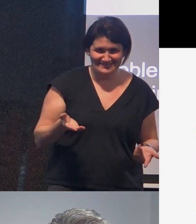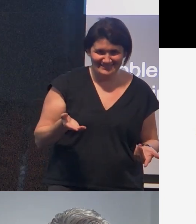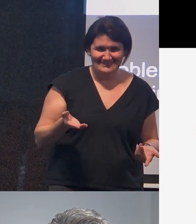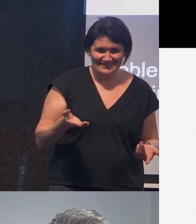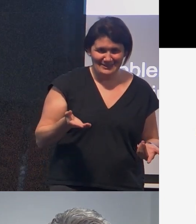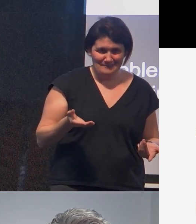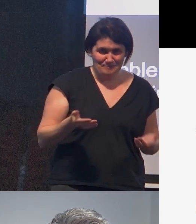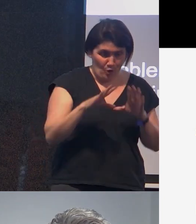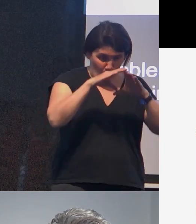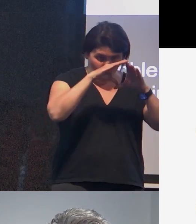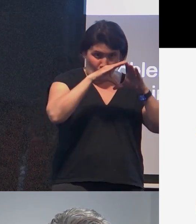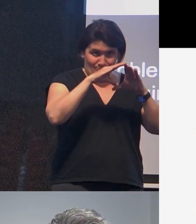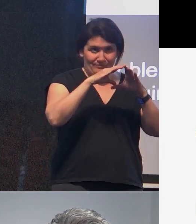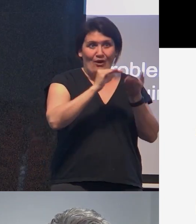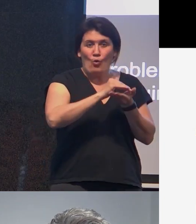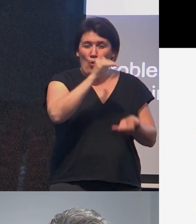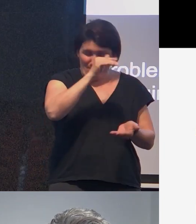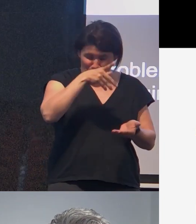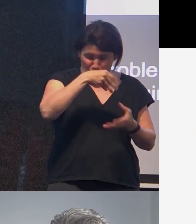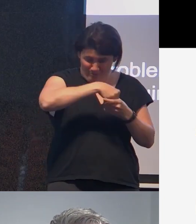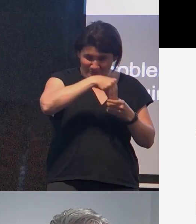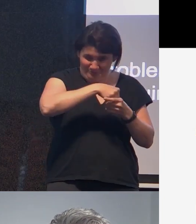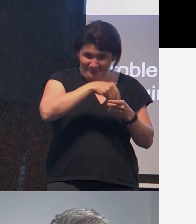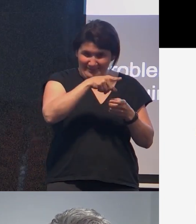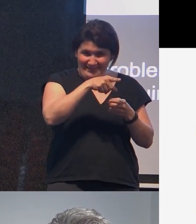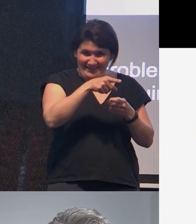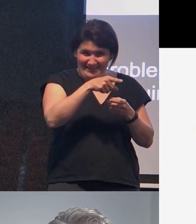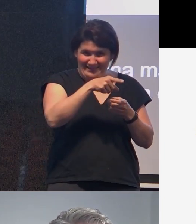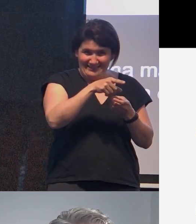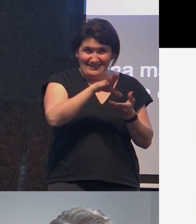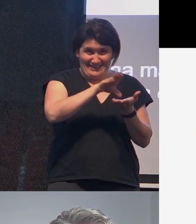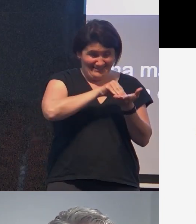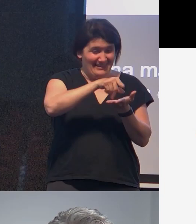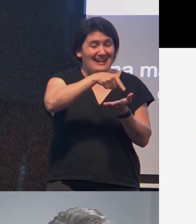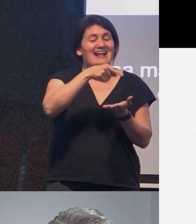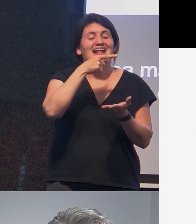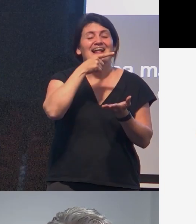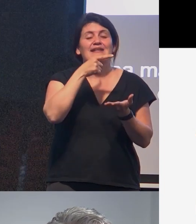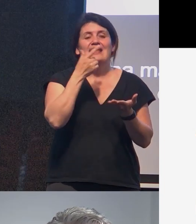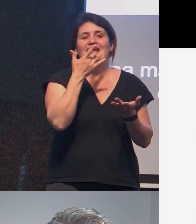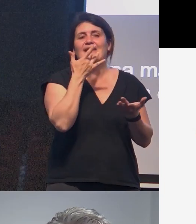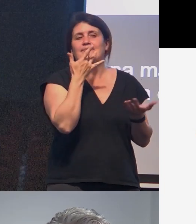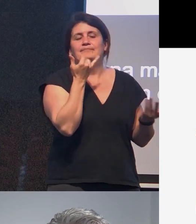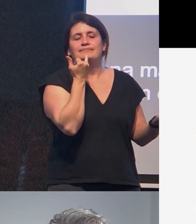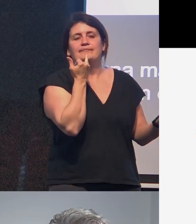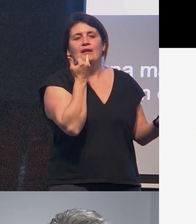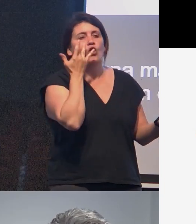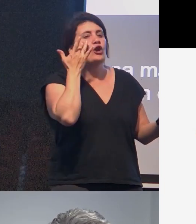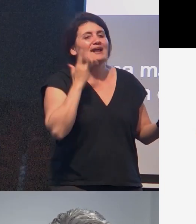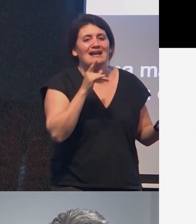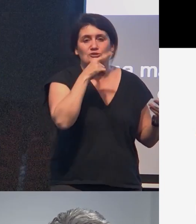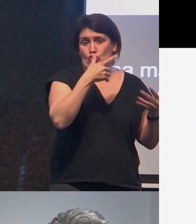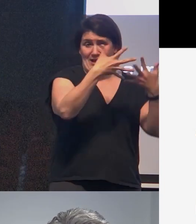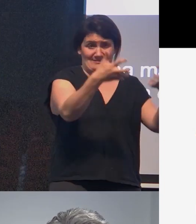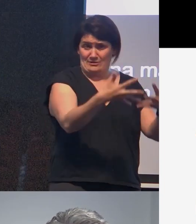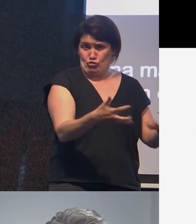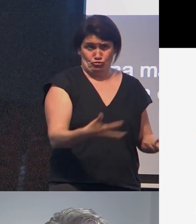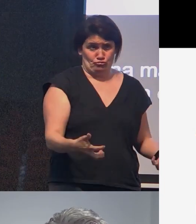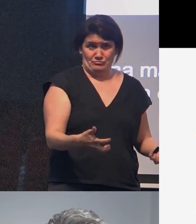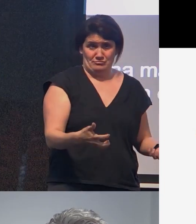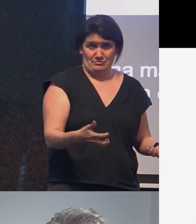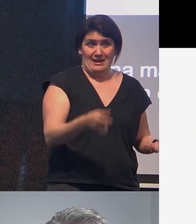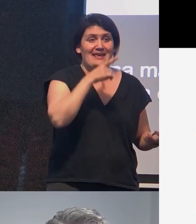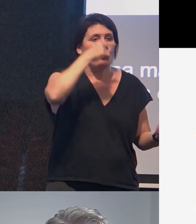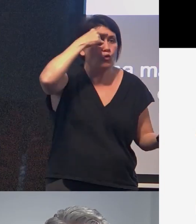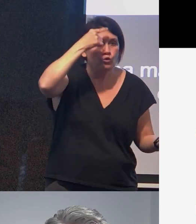Los corpus de las lenguas orales en general son páginas escritas y